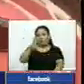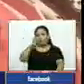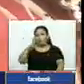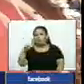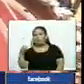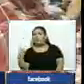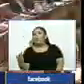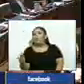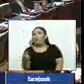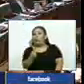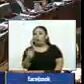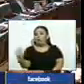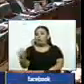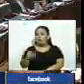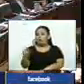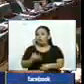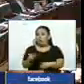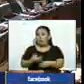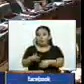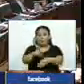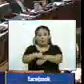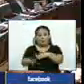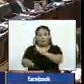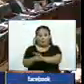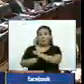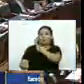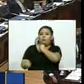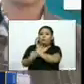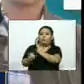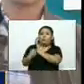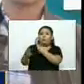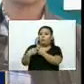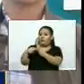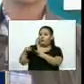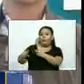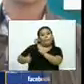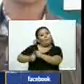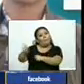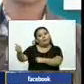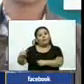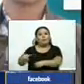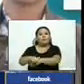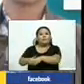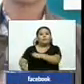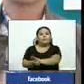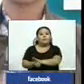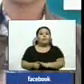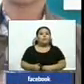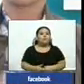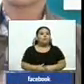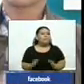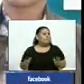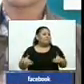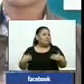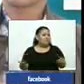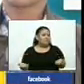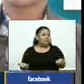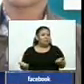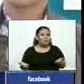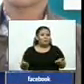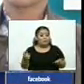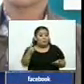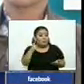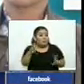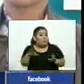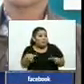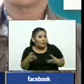se necesita el respaldo de diputados de Arena por ser la mayoría en el Congreso. Lo que buscamos es también, pues, de que